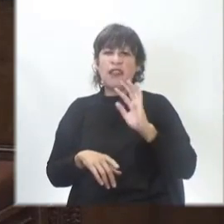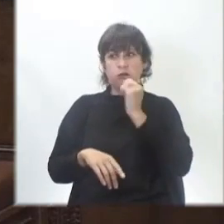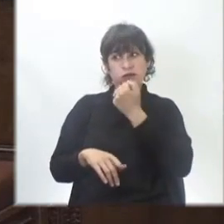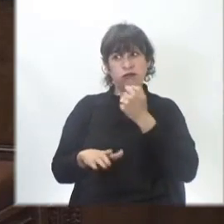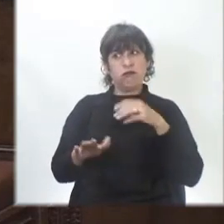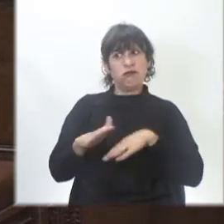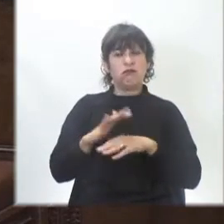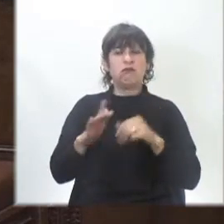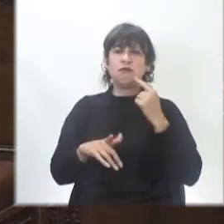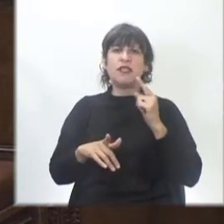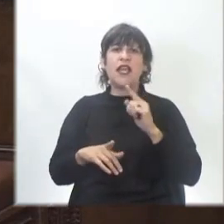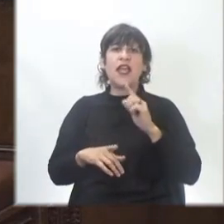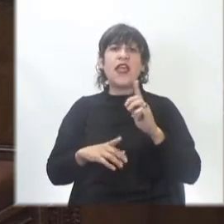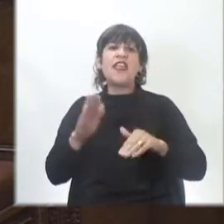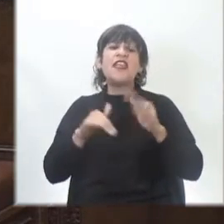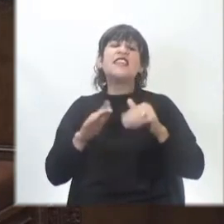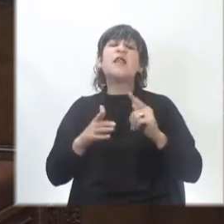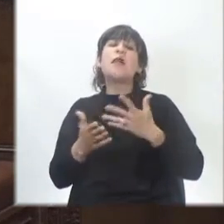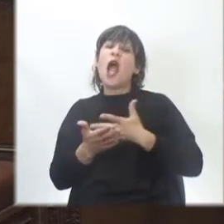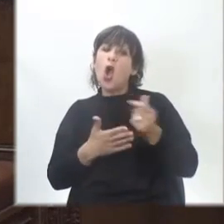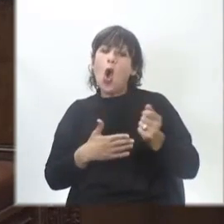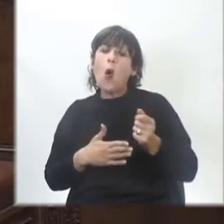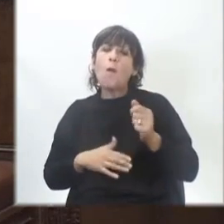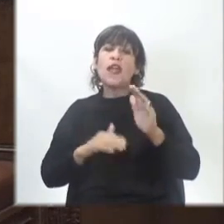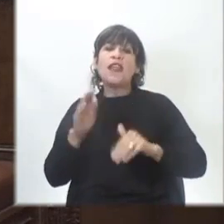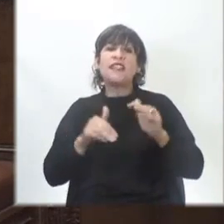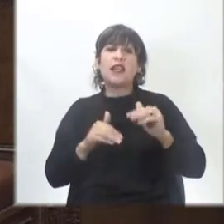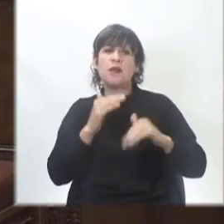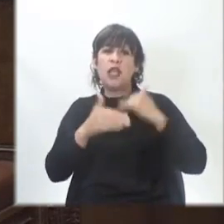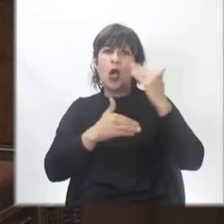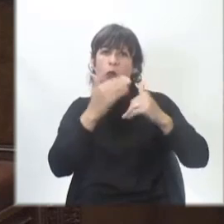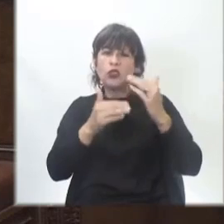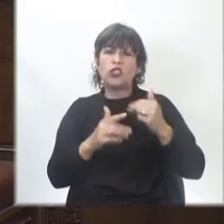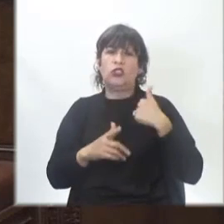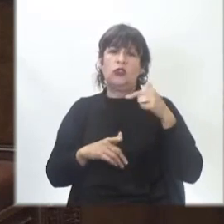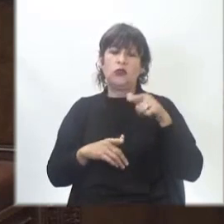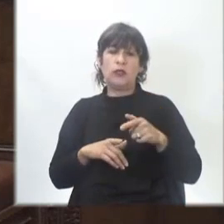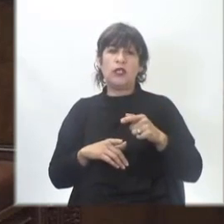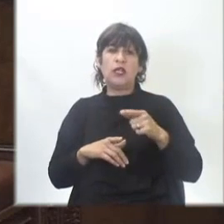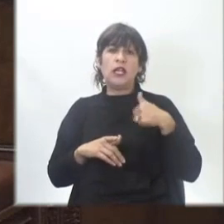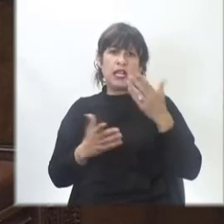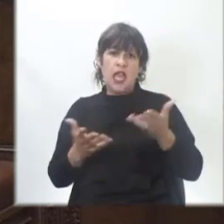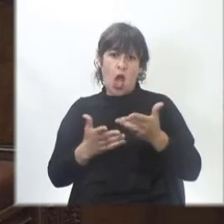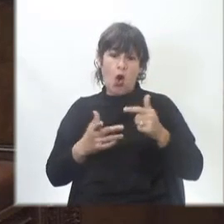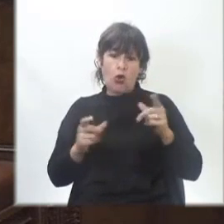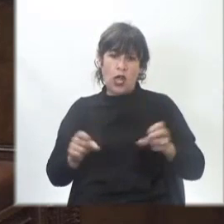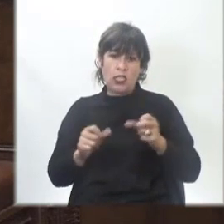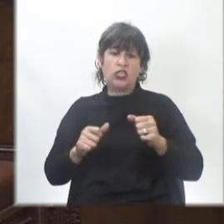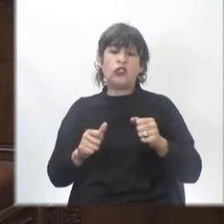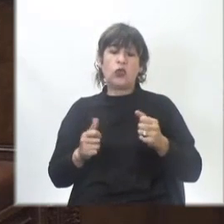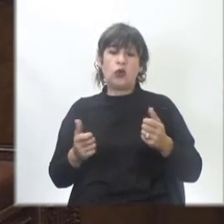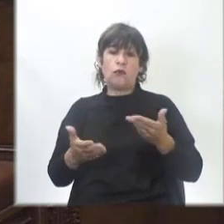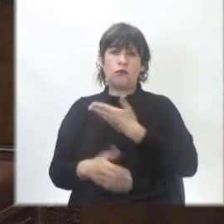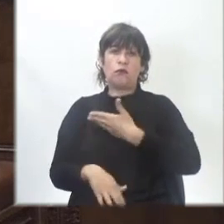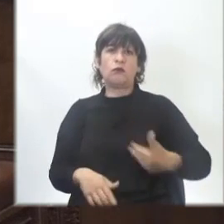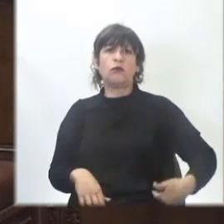de determinadas compras, de determinados procedimientos que ha llevado adelante el actual gobierno.